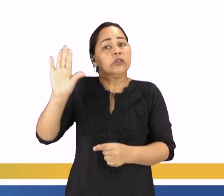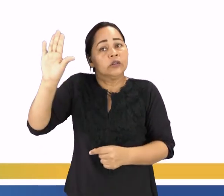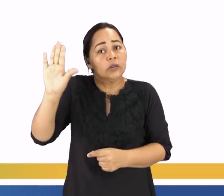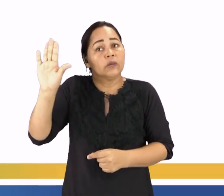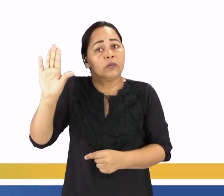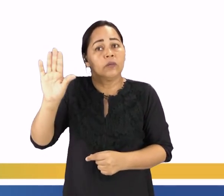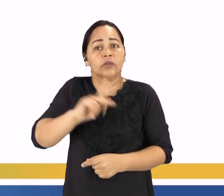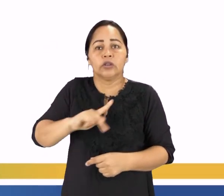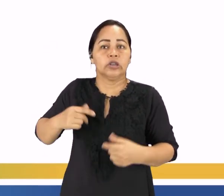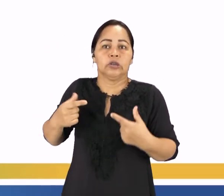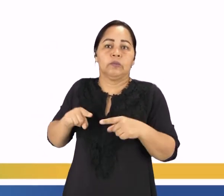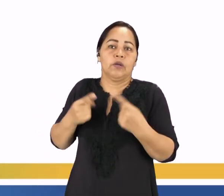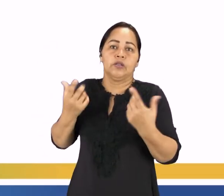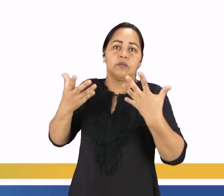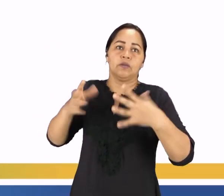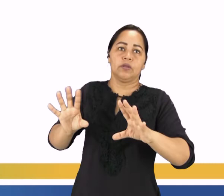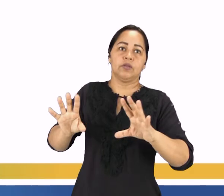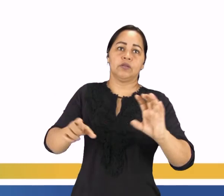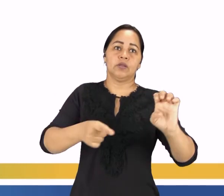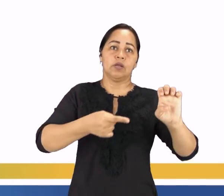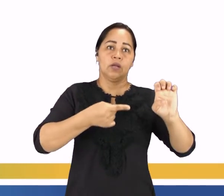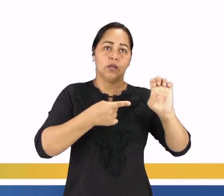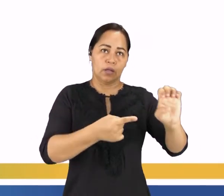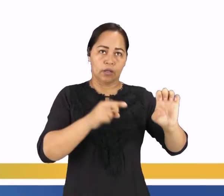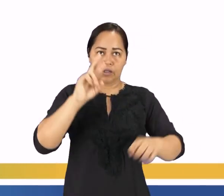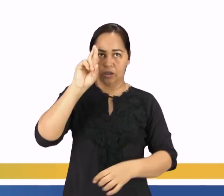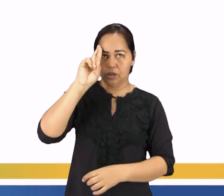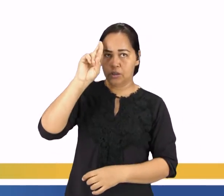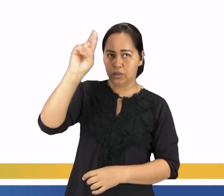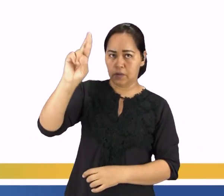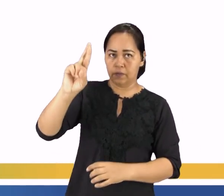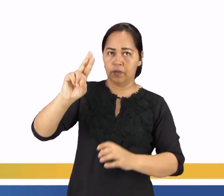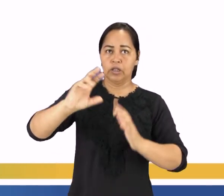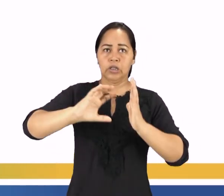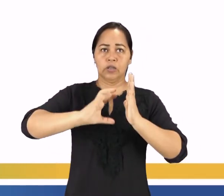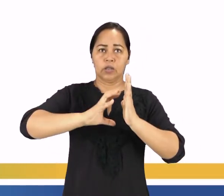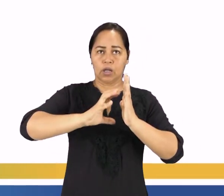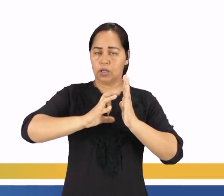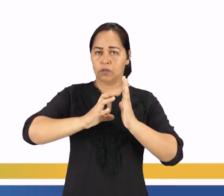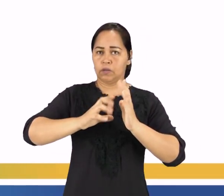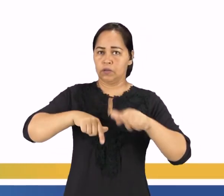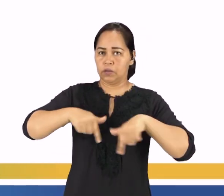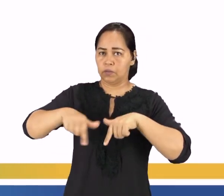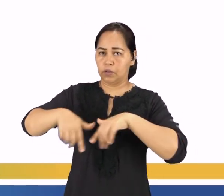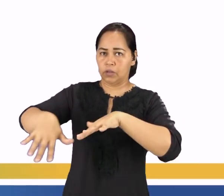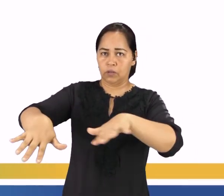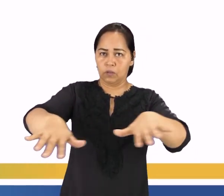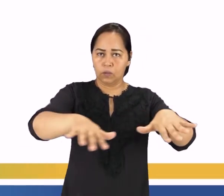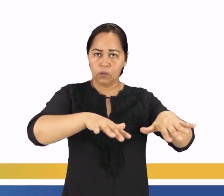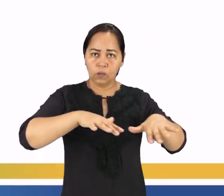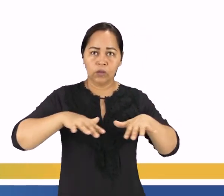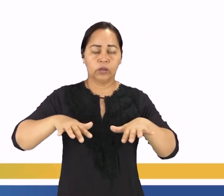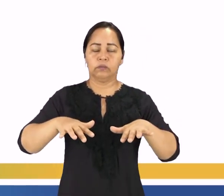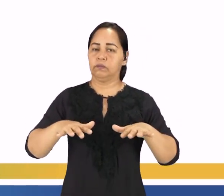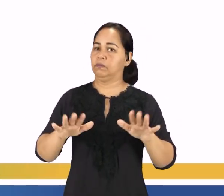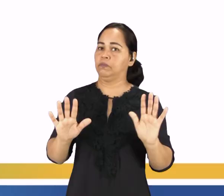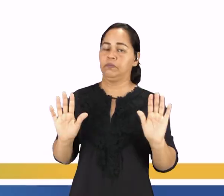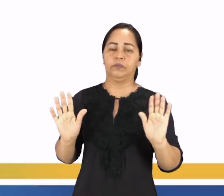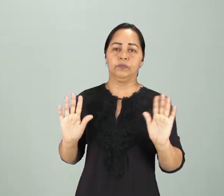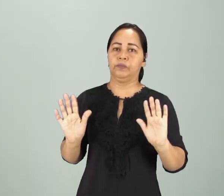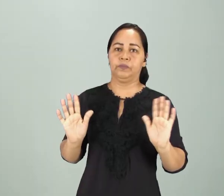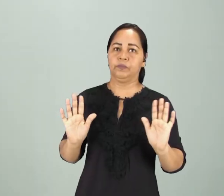cargo. Letra E. Jefe de sindicatos de operarios. No, no fue jefe de sindicatos de